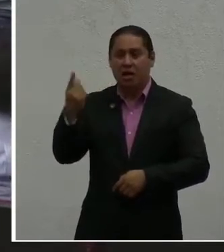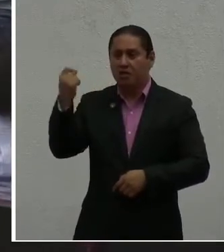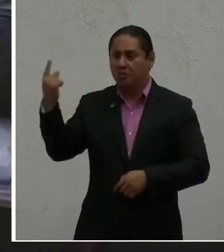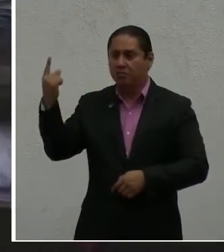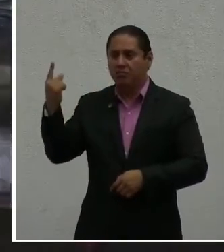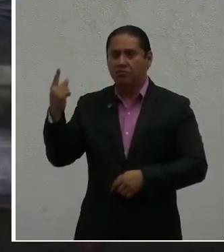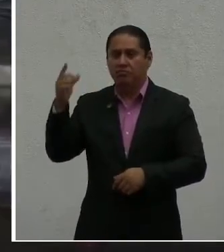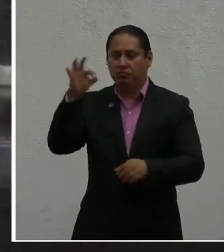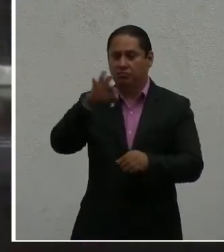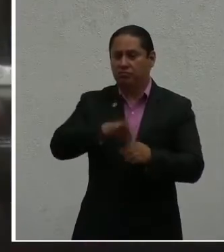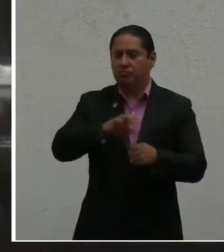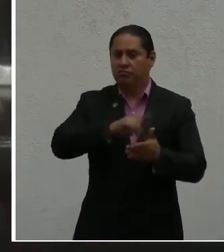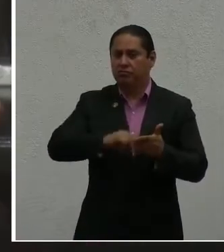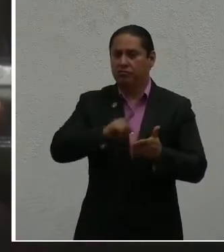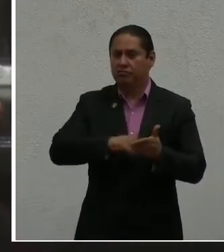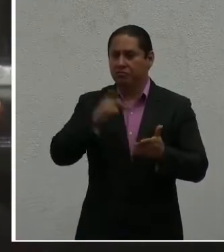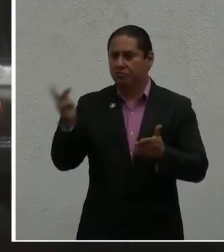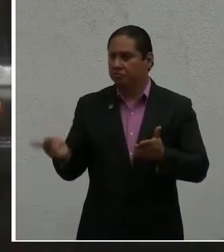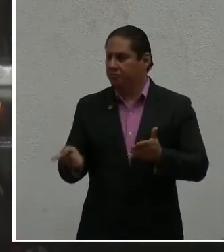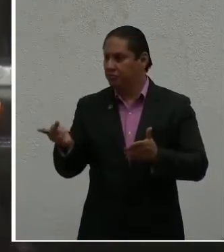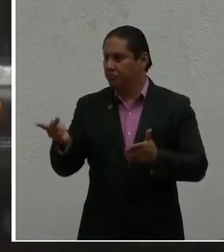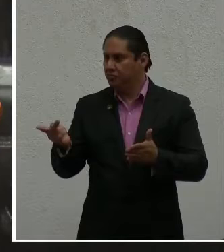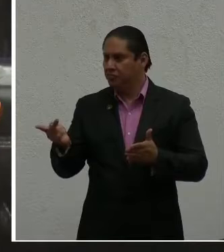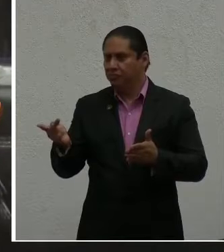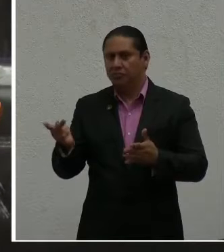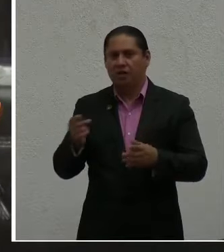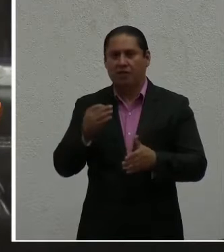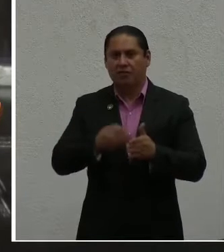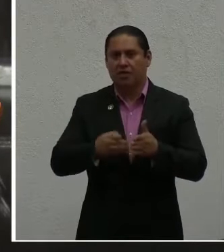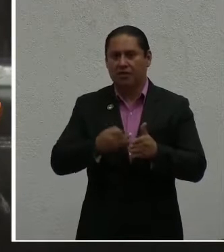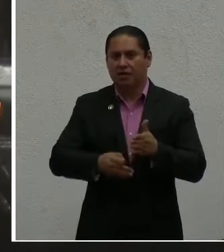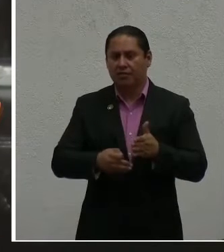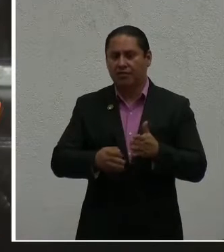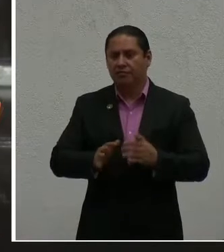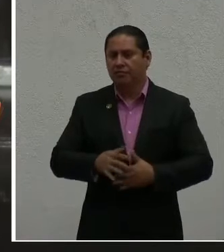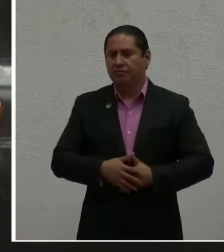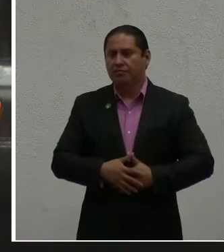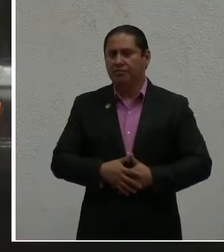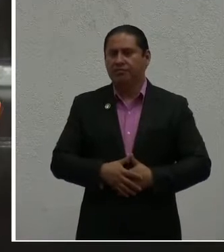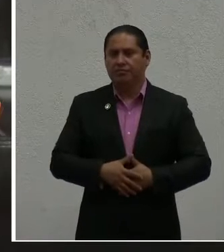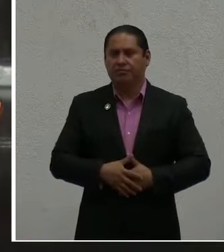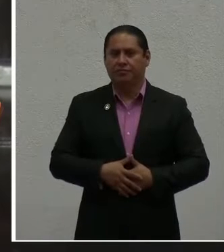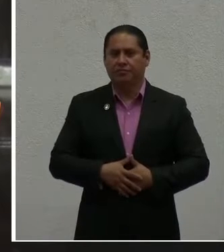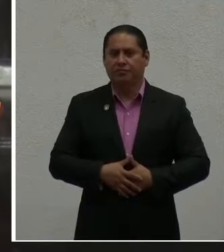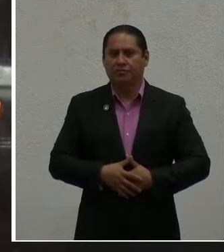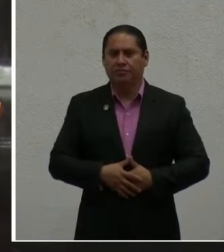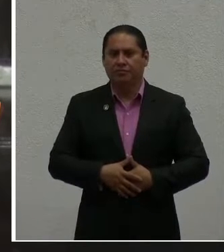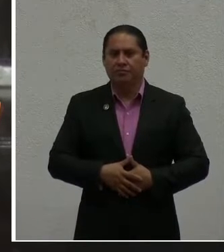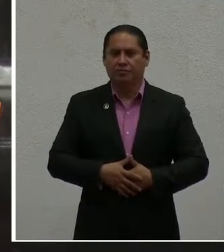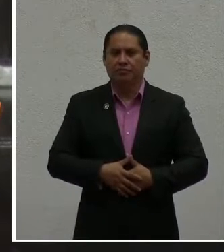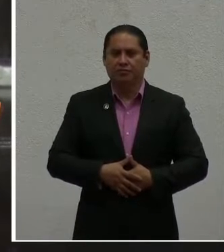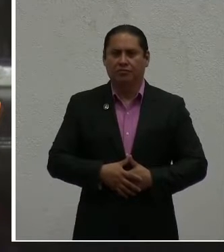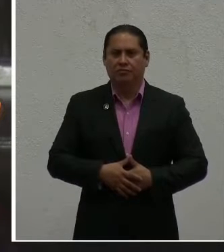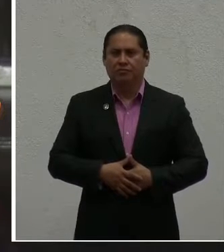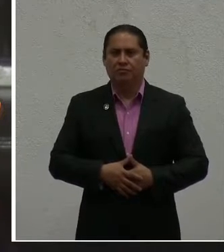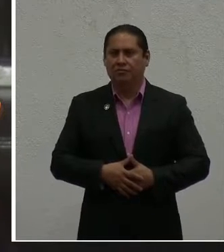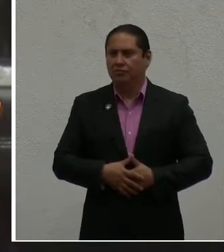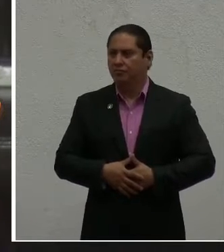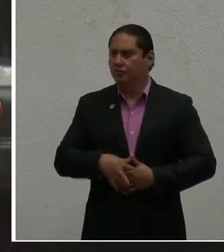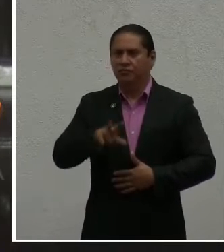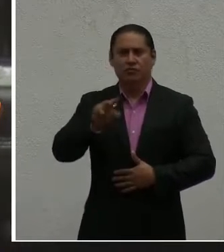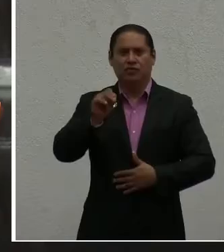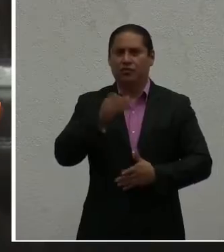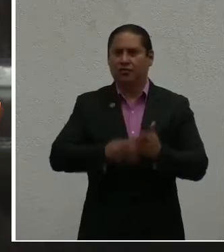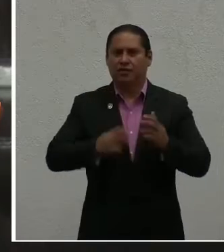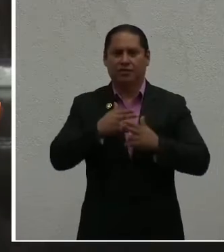venia, diputada presidenta, se pregunta a la honorable asamblea si falta algún legislador por emitir su voto. No falta